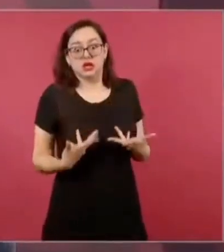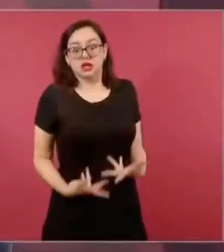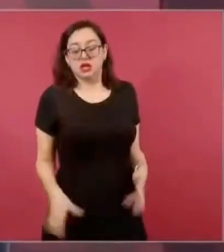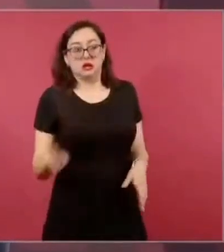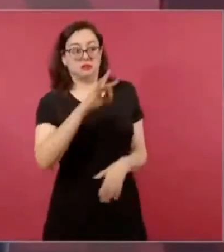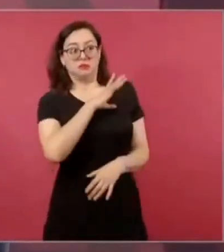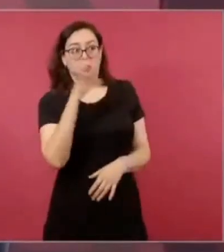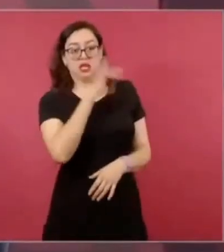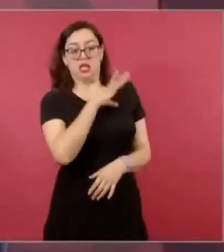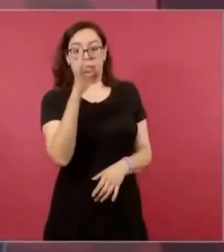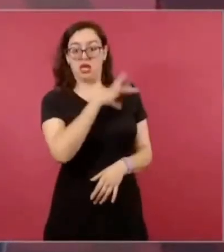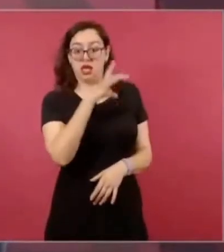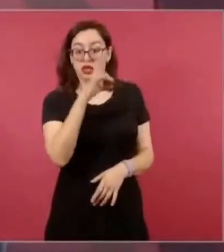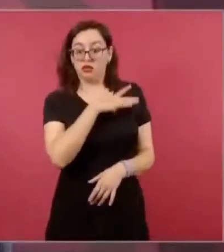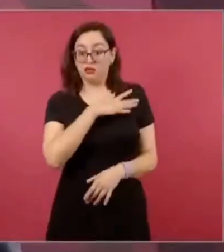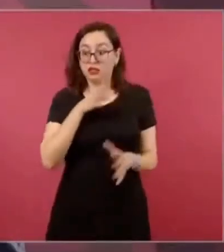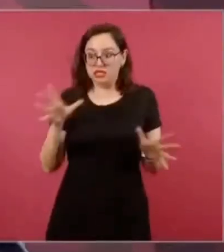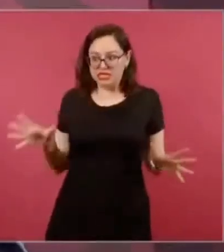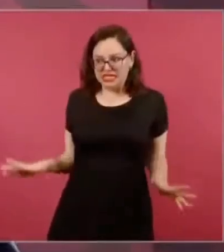desconfianza.